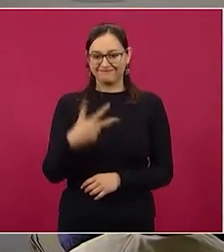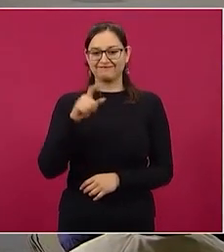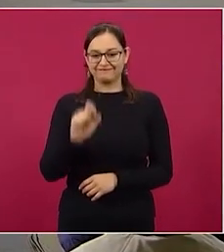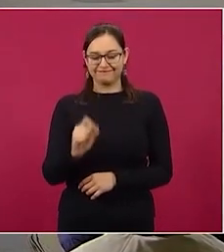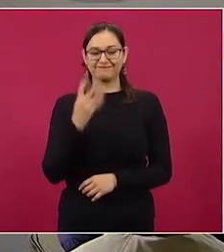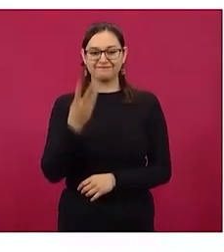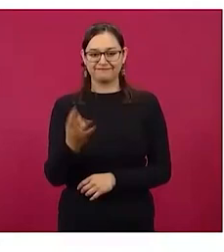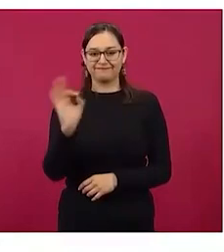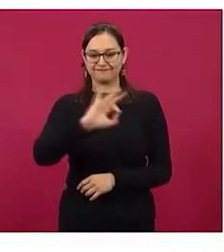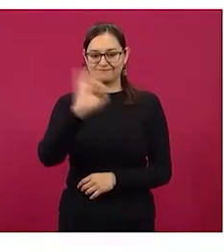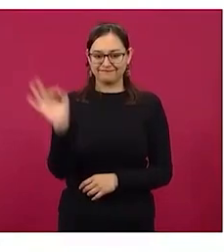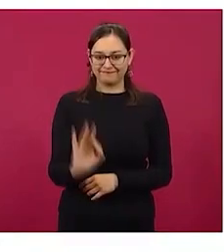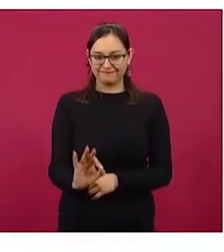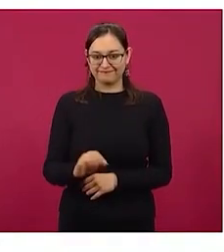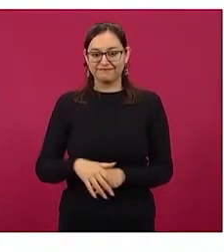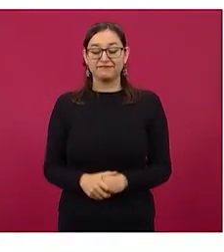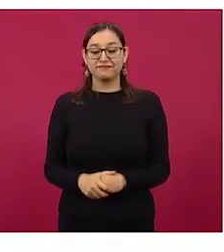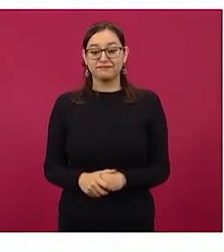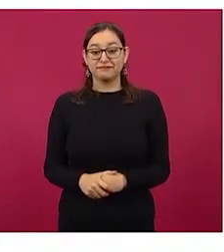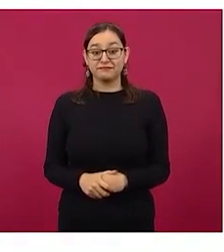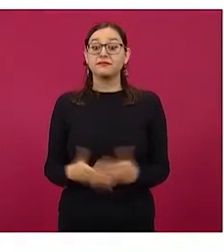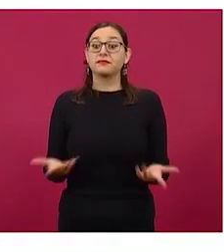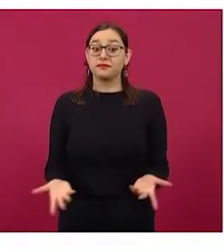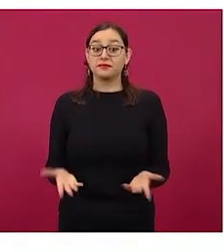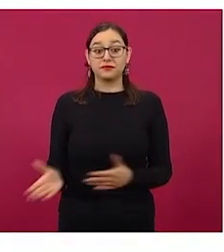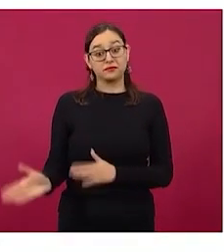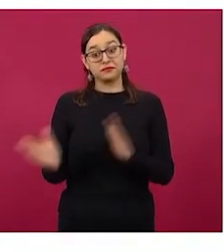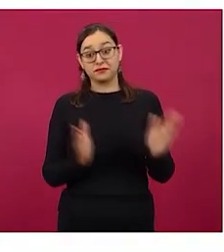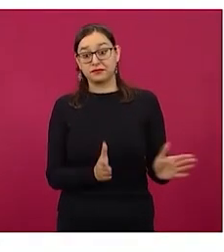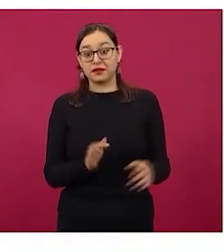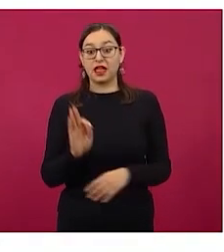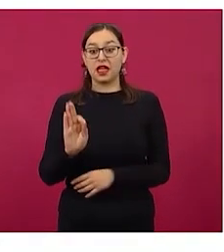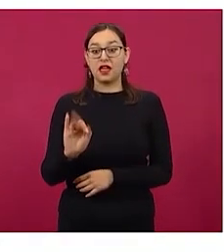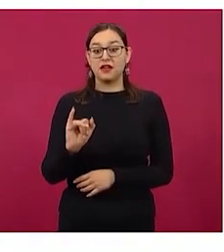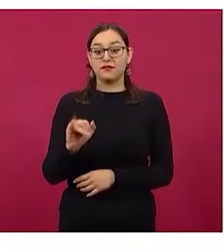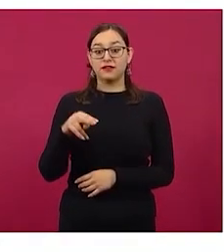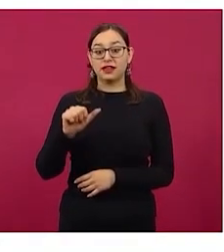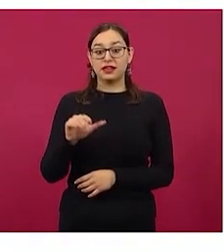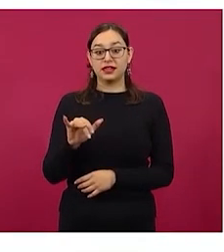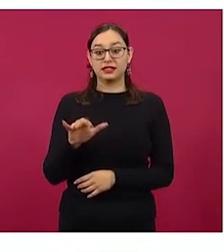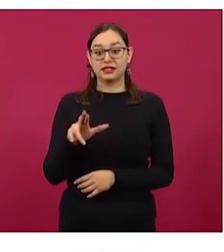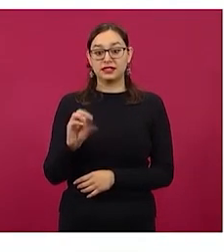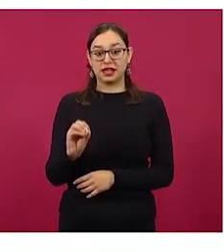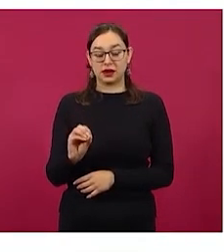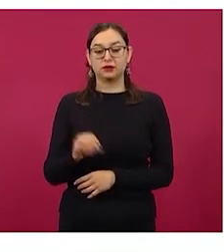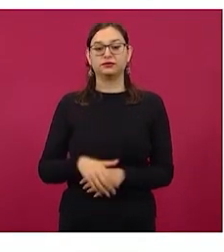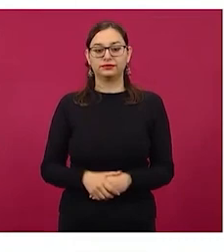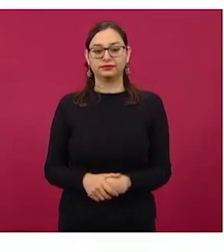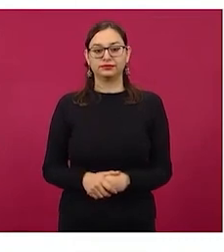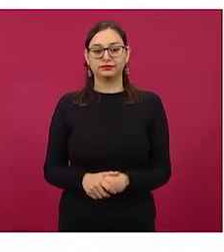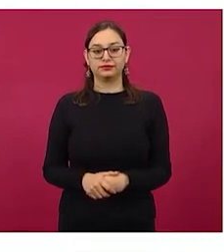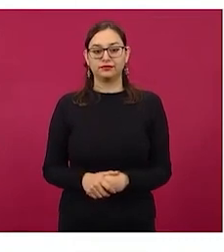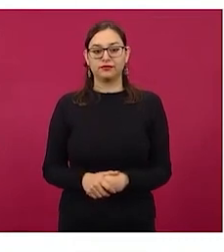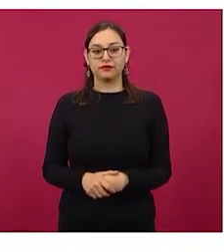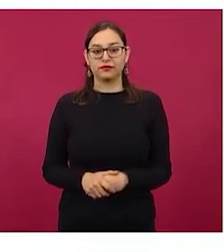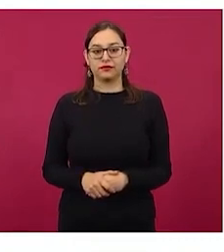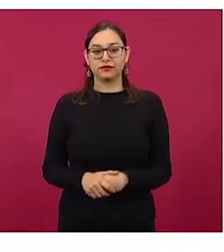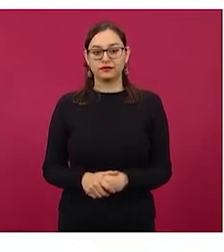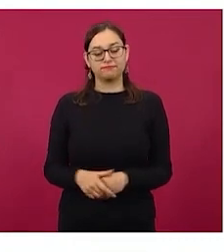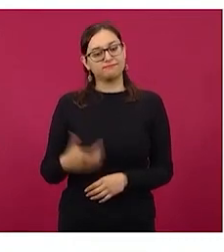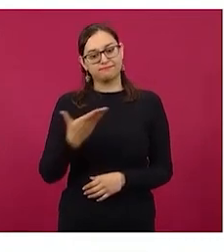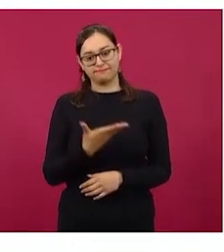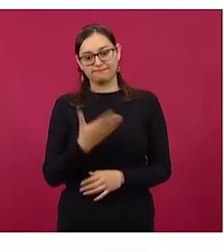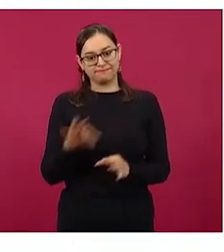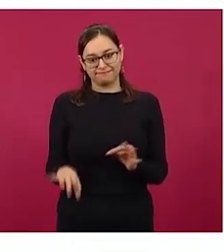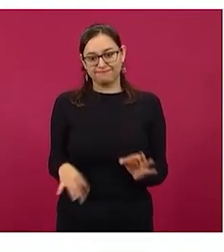68.4%. Tenemos una más, la del financiero, ¿perdón? Ah, esta es la del financiero. ¿Y es cuánto,